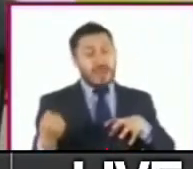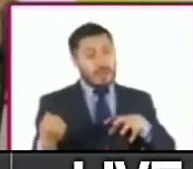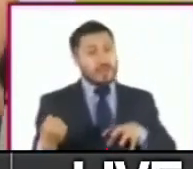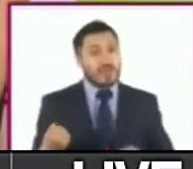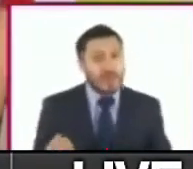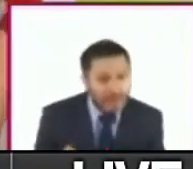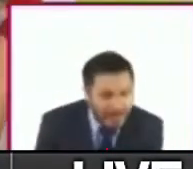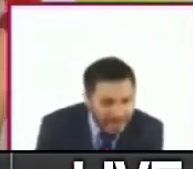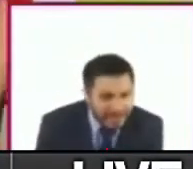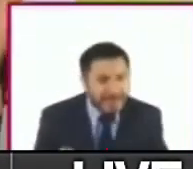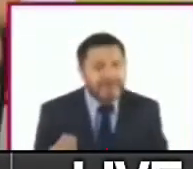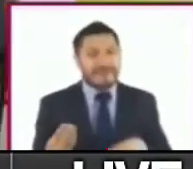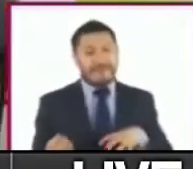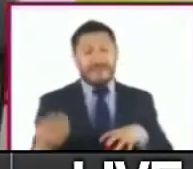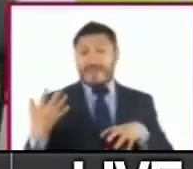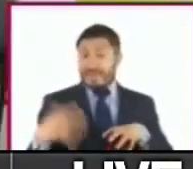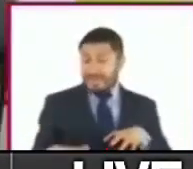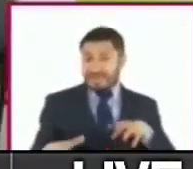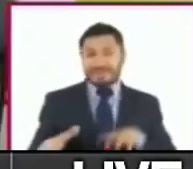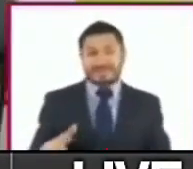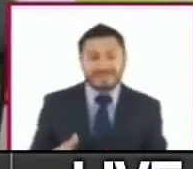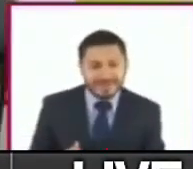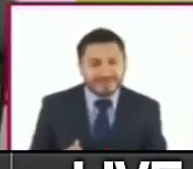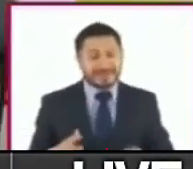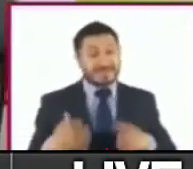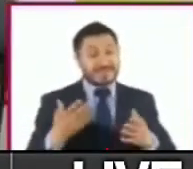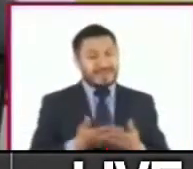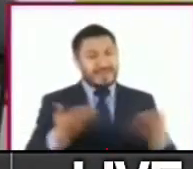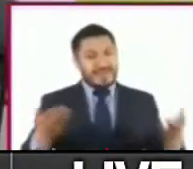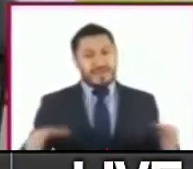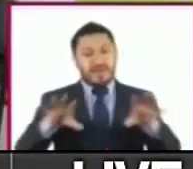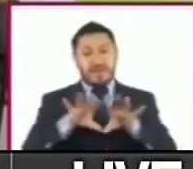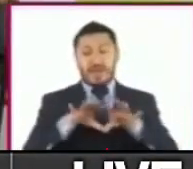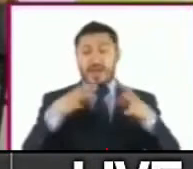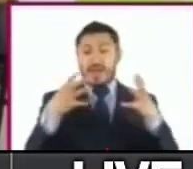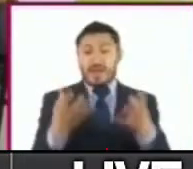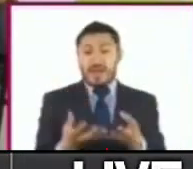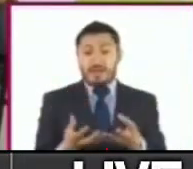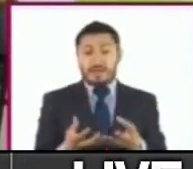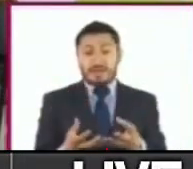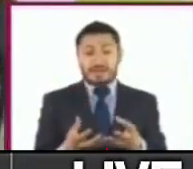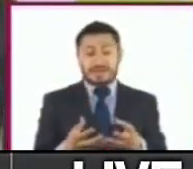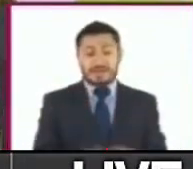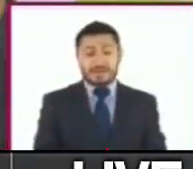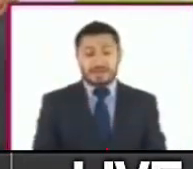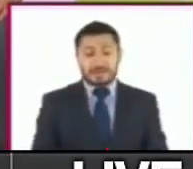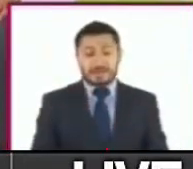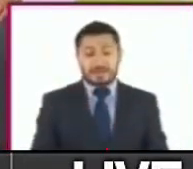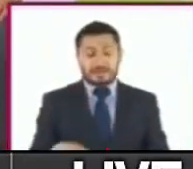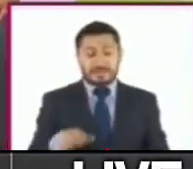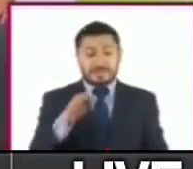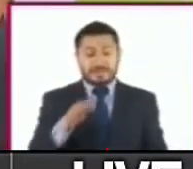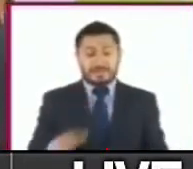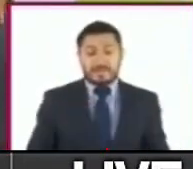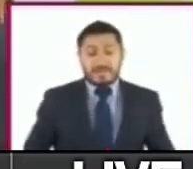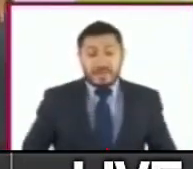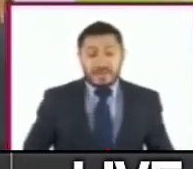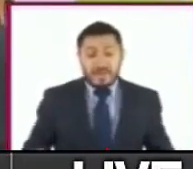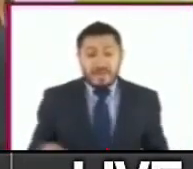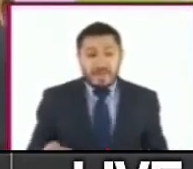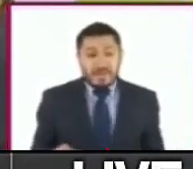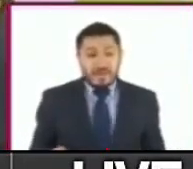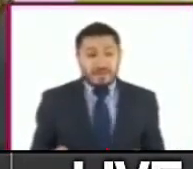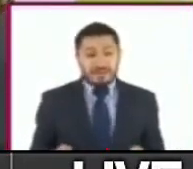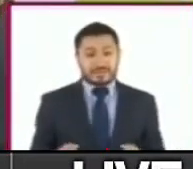9, 10. Muy bien, colocamos nuestra pelota entre nuestros muslos y vamos a llevar nuestras manos ahora al